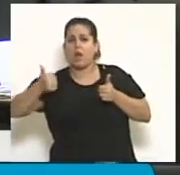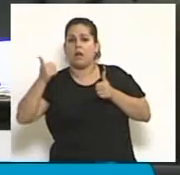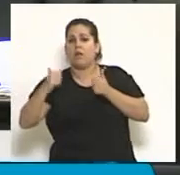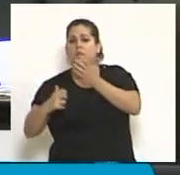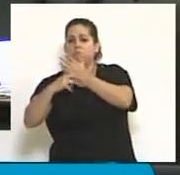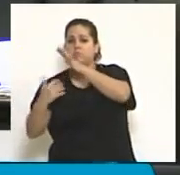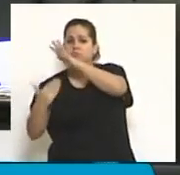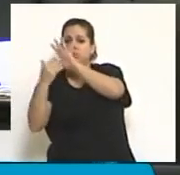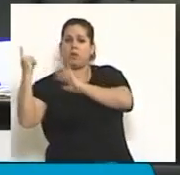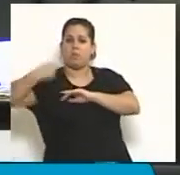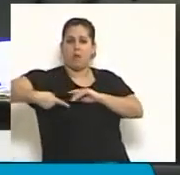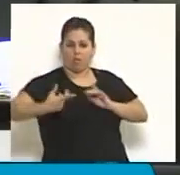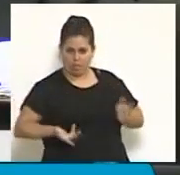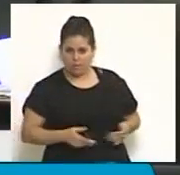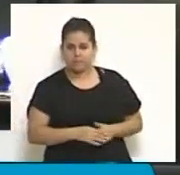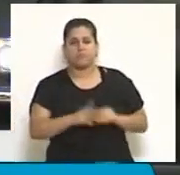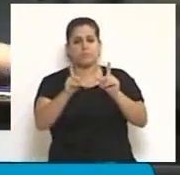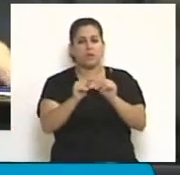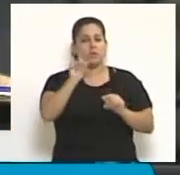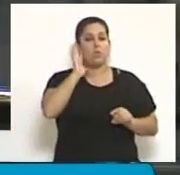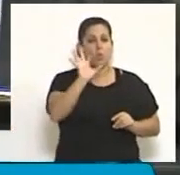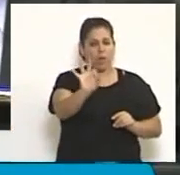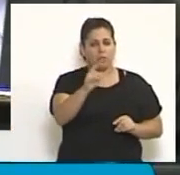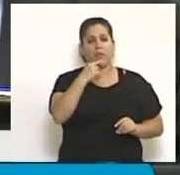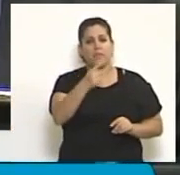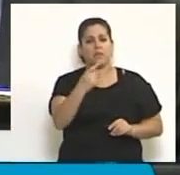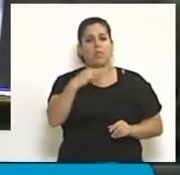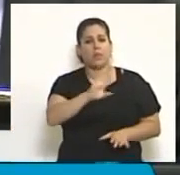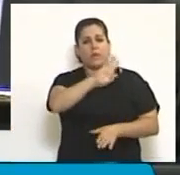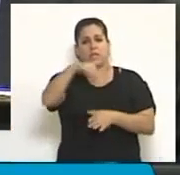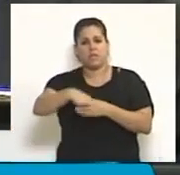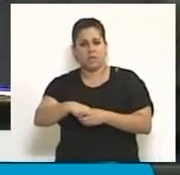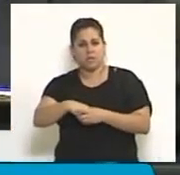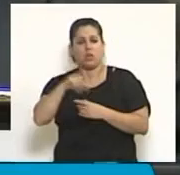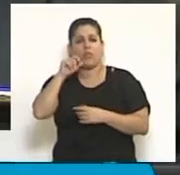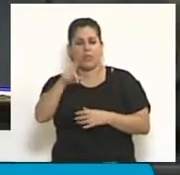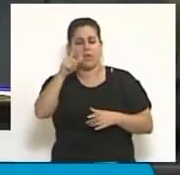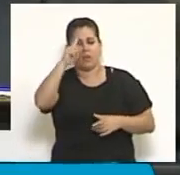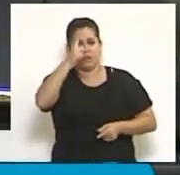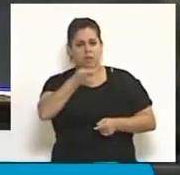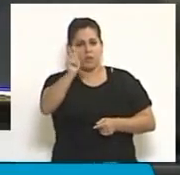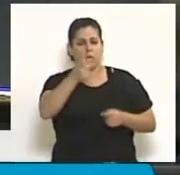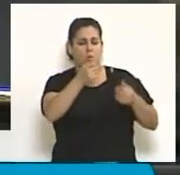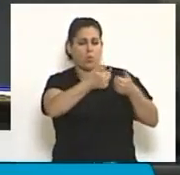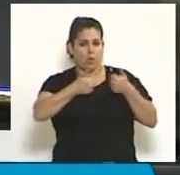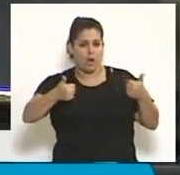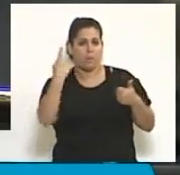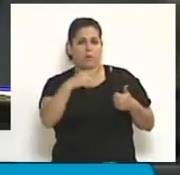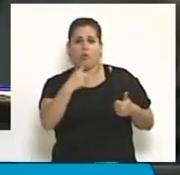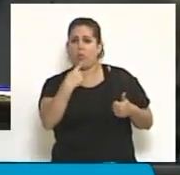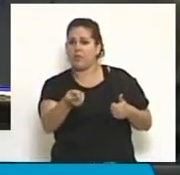Nación. A su vez, el artículo 50 establece la integración de ese tribunal, pero no establece cómo